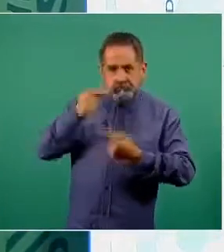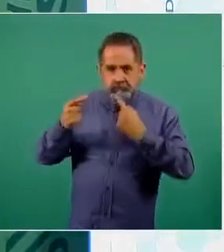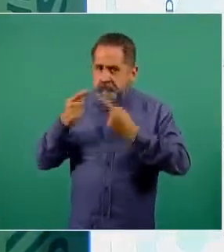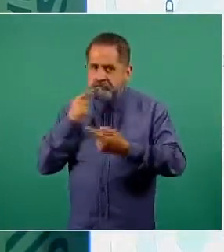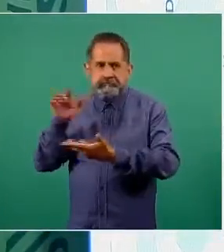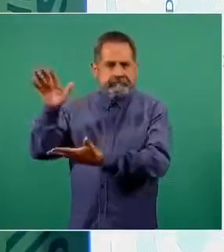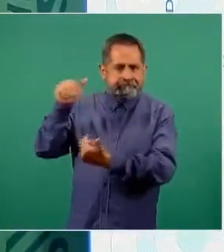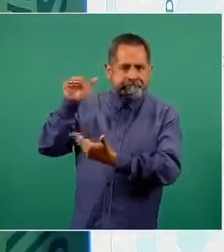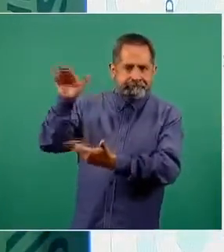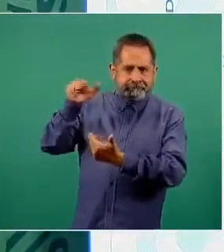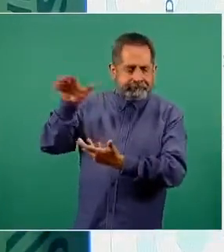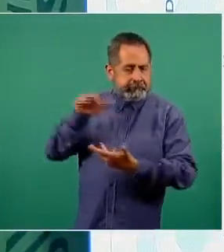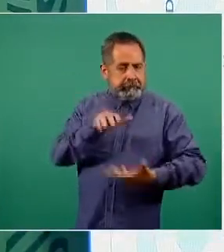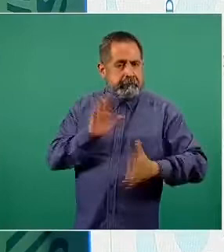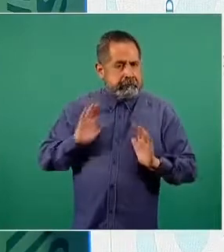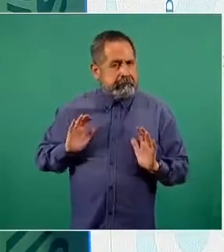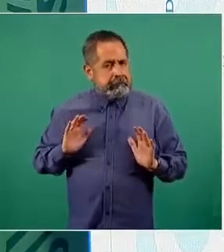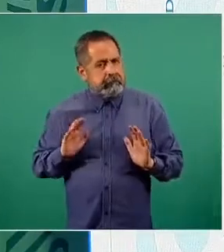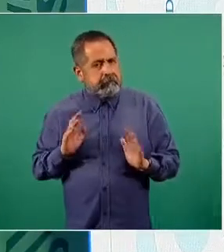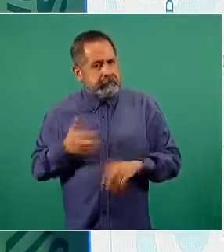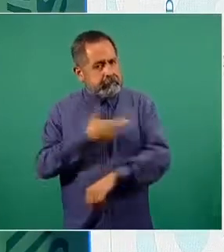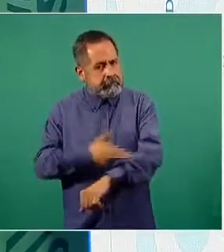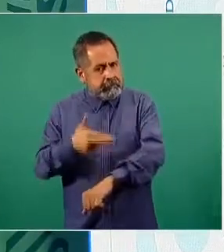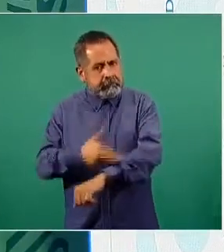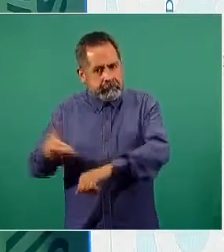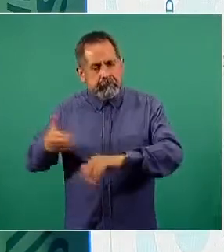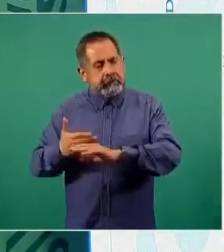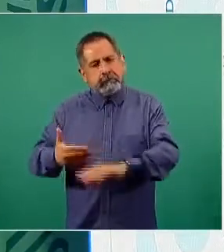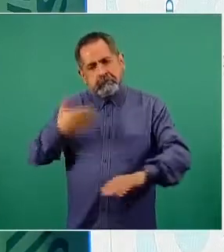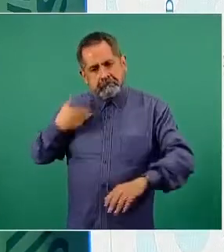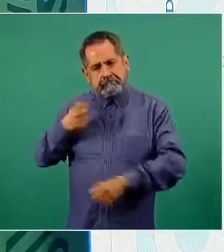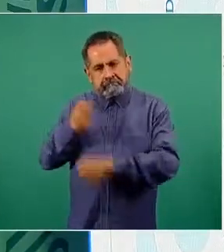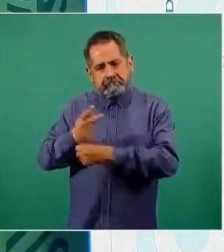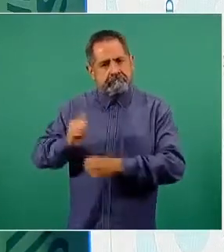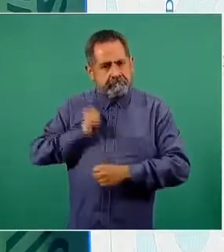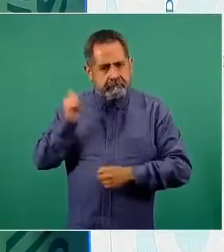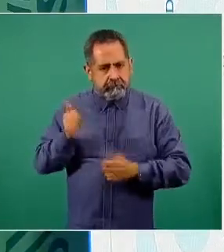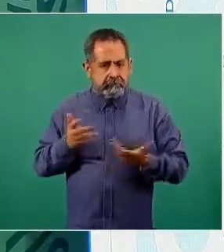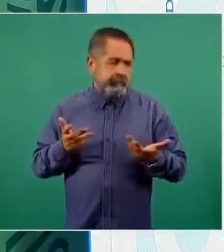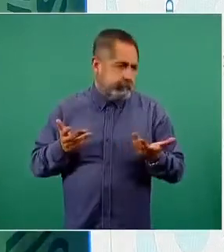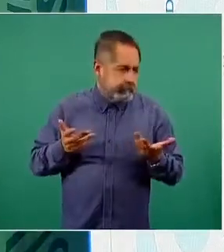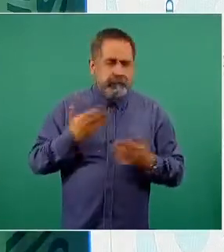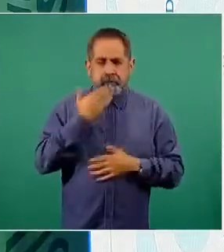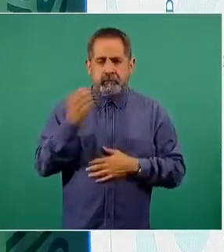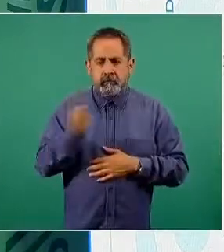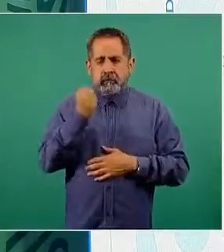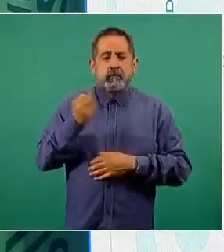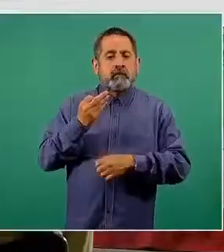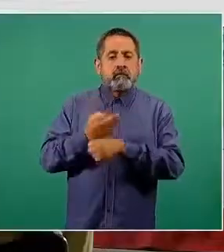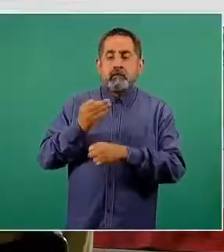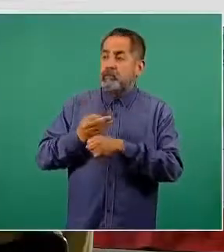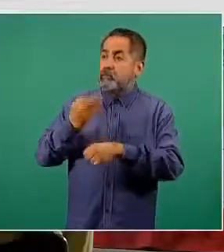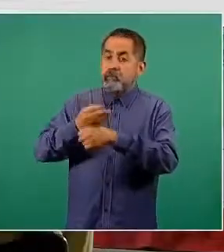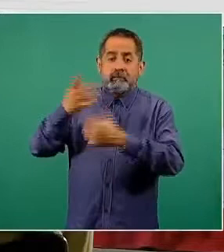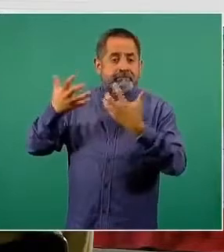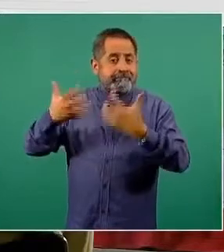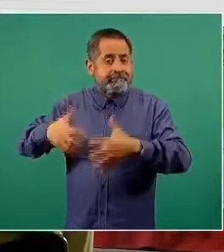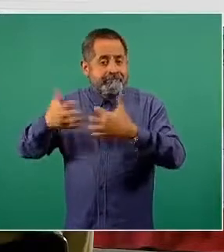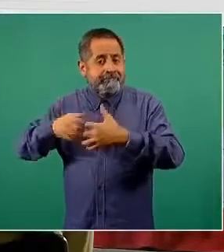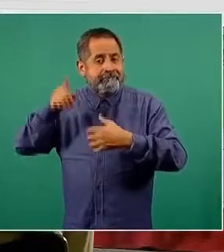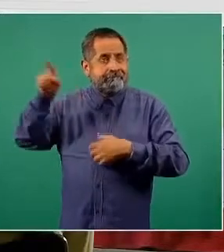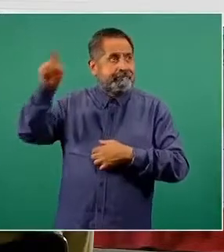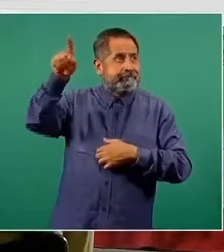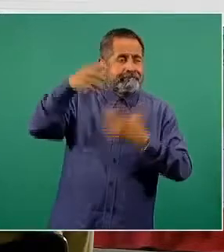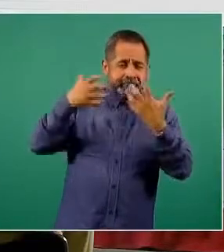abastecimiento oportuno de vacunas, pero aún en los que tenemos esa condición afortunada, la fabricación de las